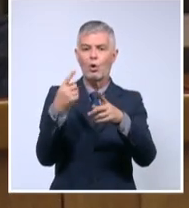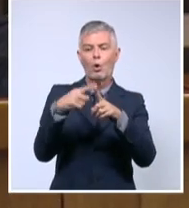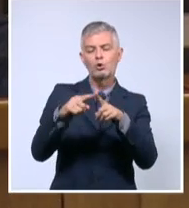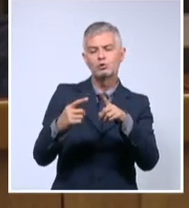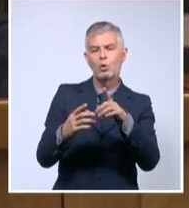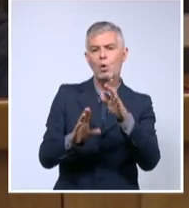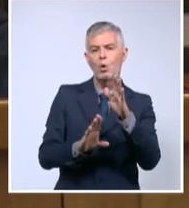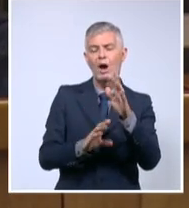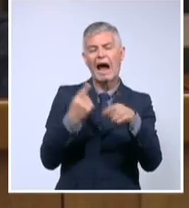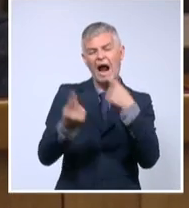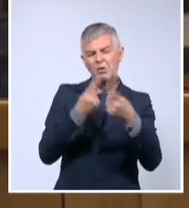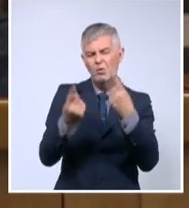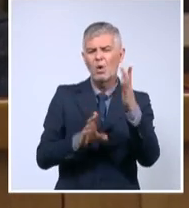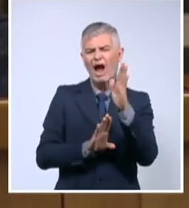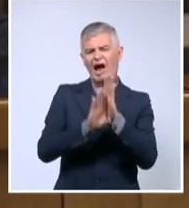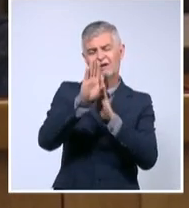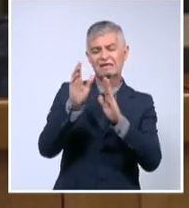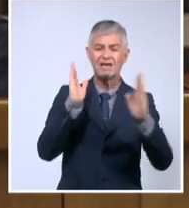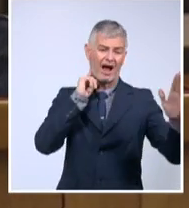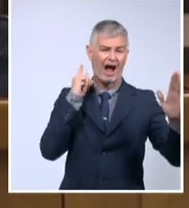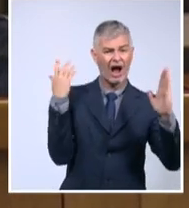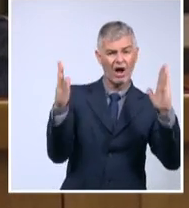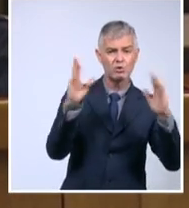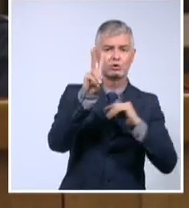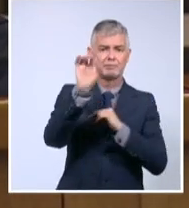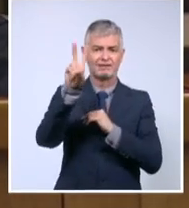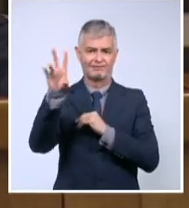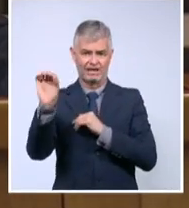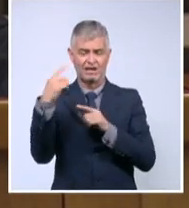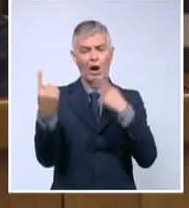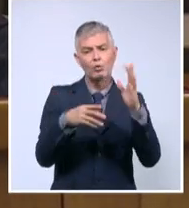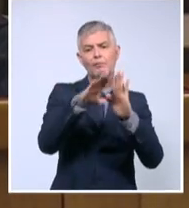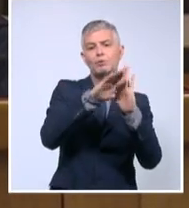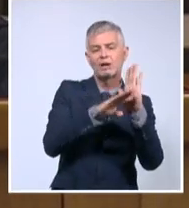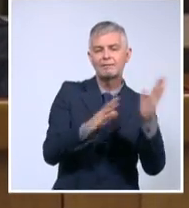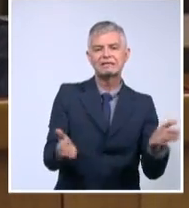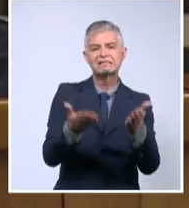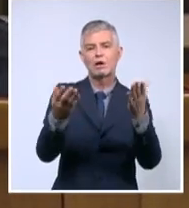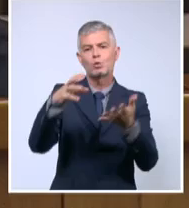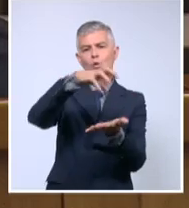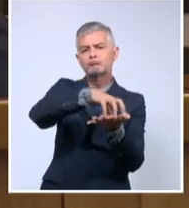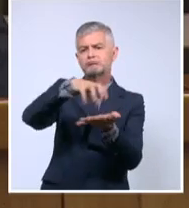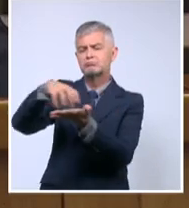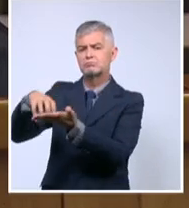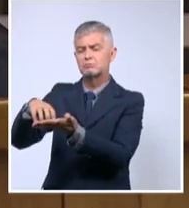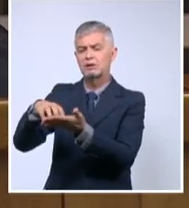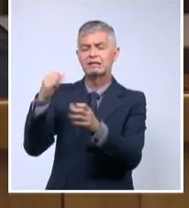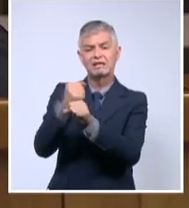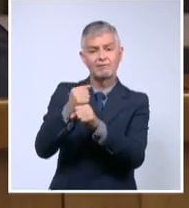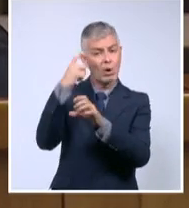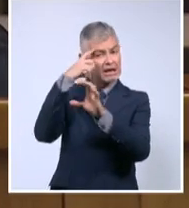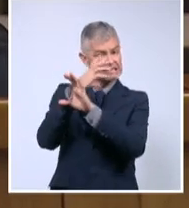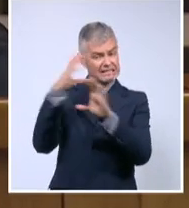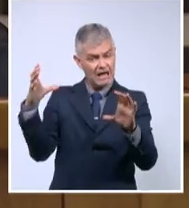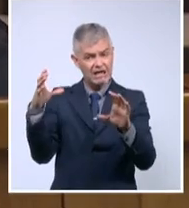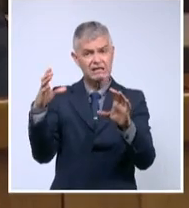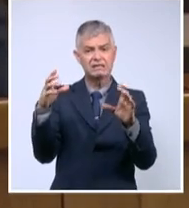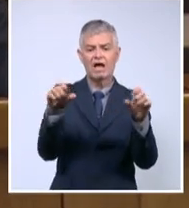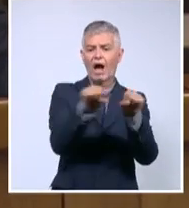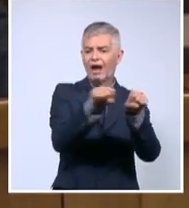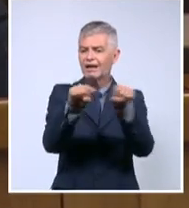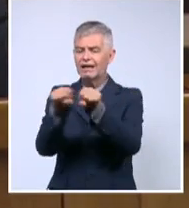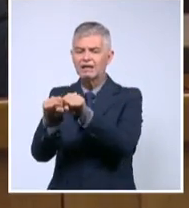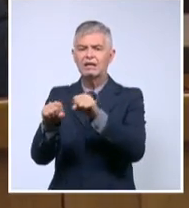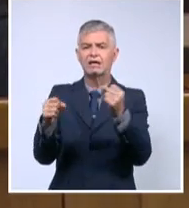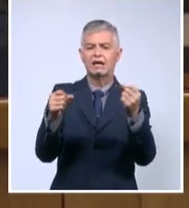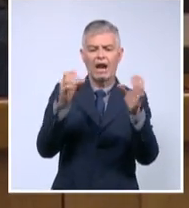año difícil, como los programas de desarrollo territorial, la gestión de la ciencia y la innovación, las redes de laboratorios de biología